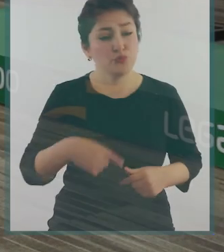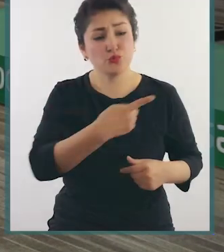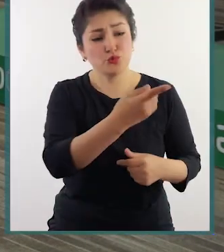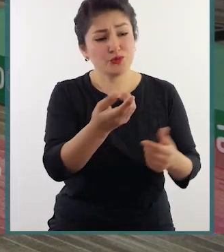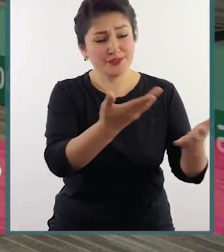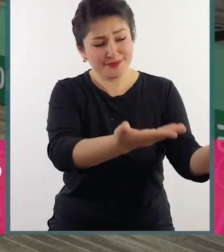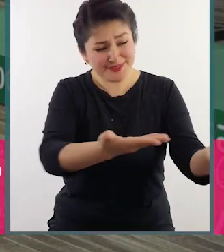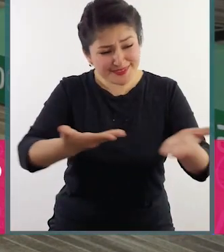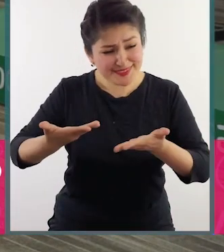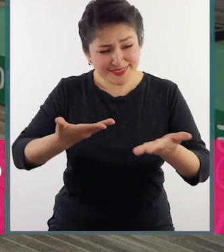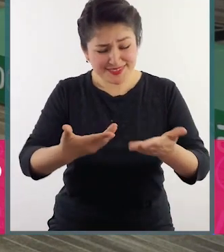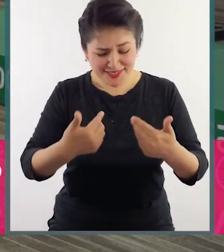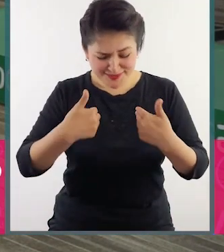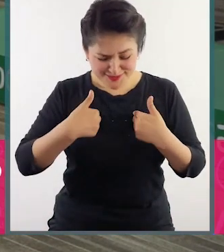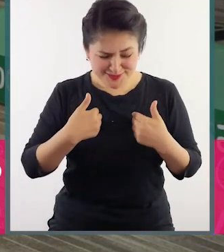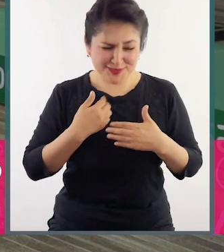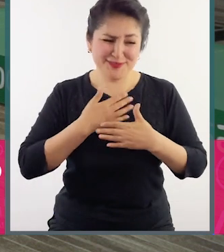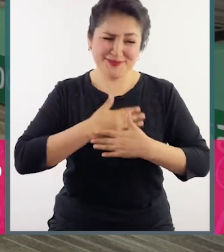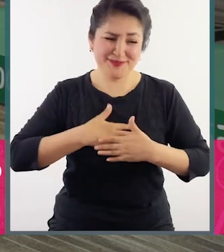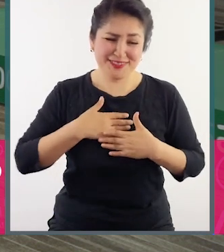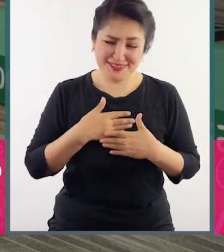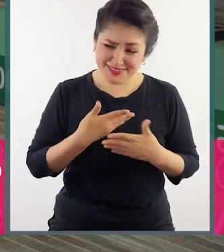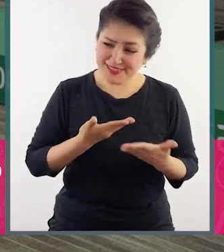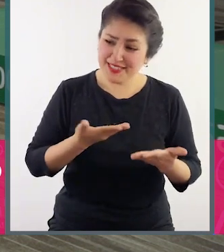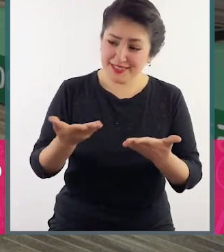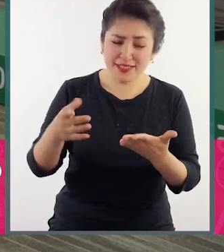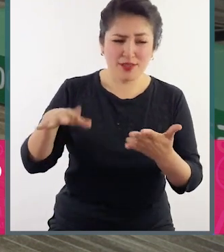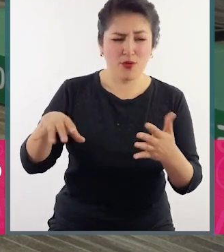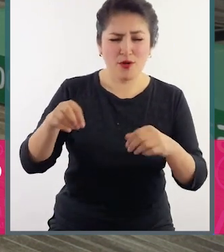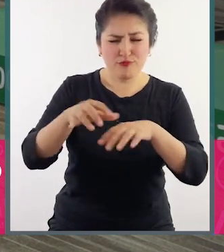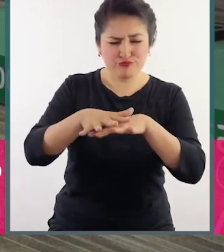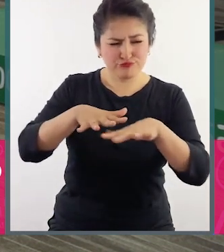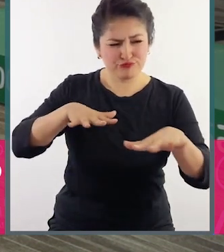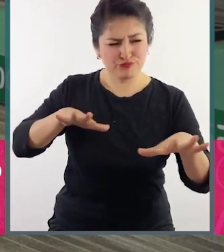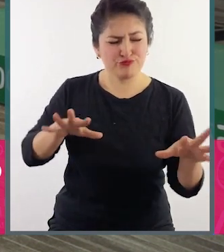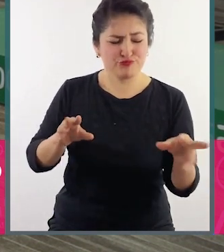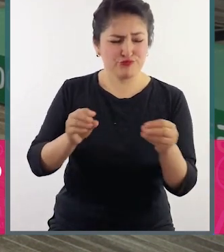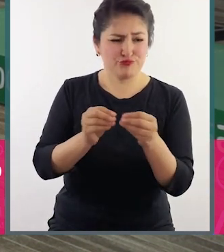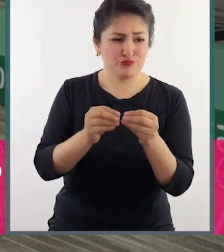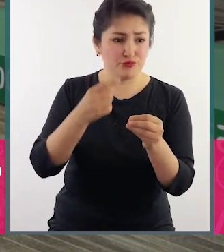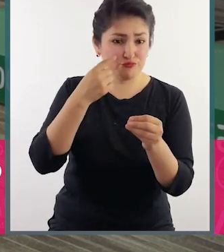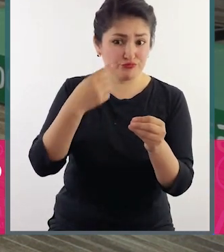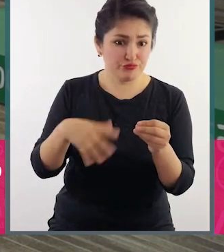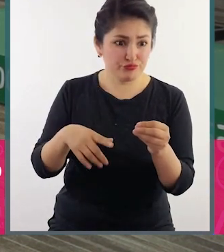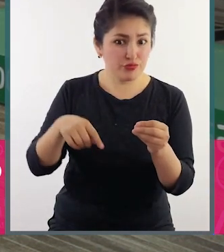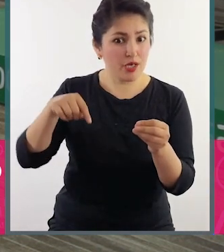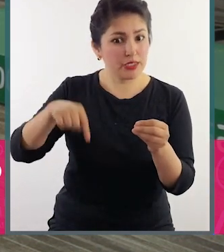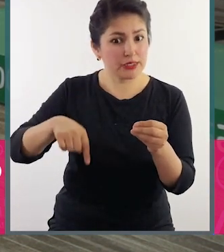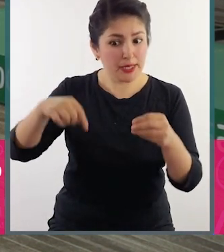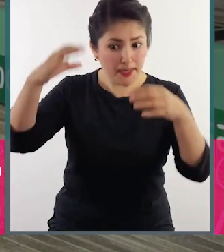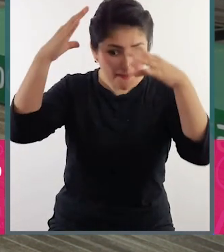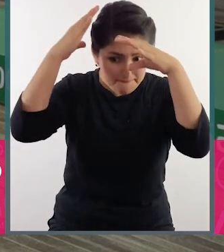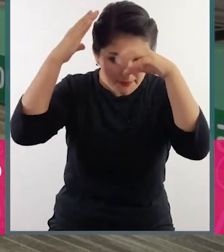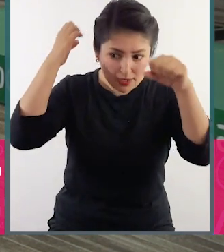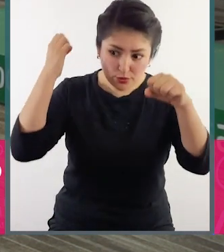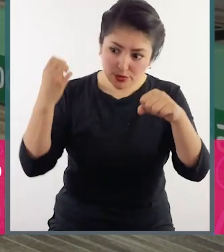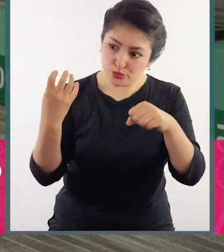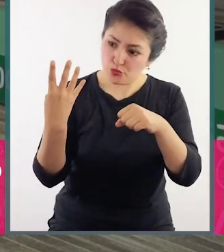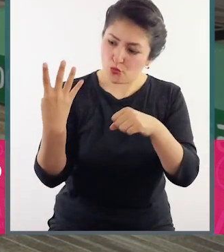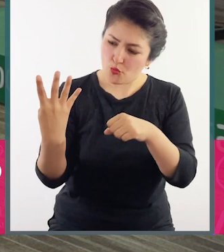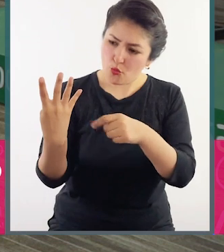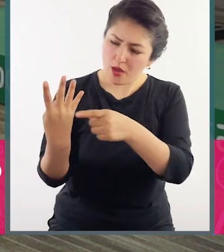Es un placer darles la bienvenida a esta ceremonia tan significativa en la que celebramos el nombramiento de